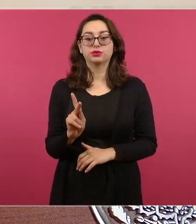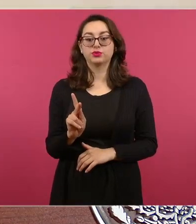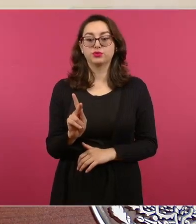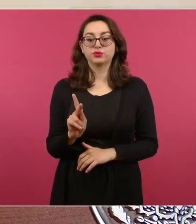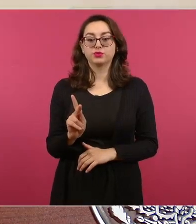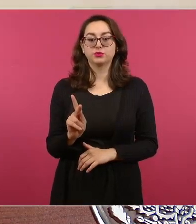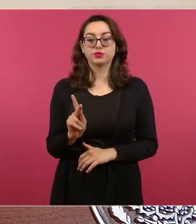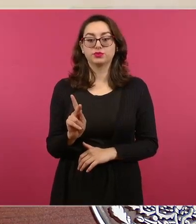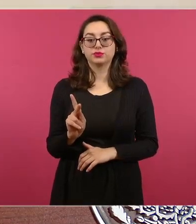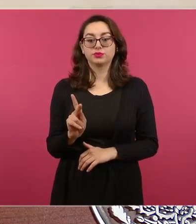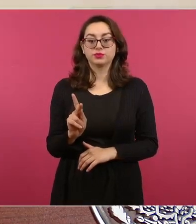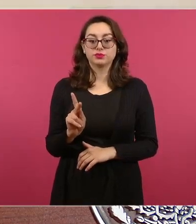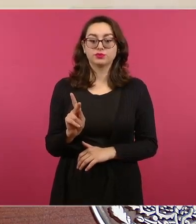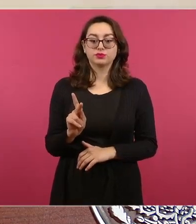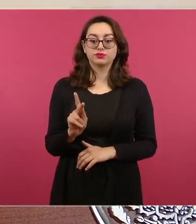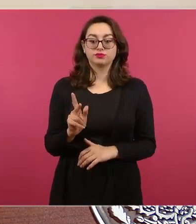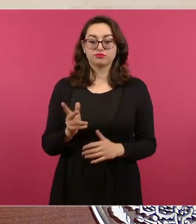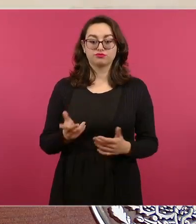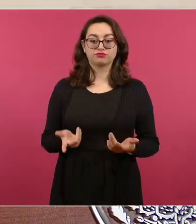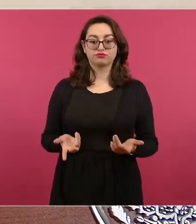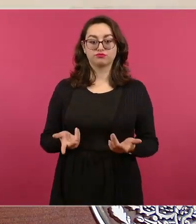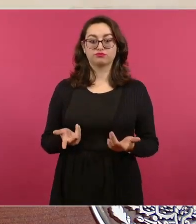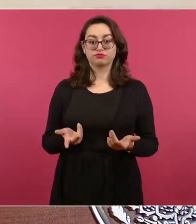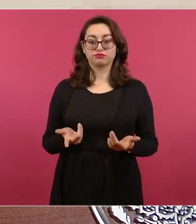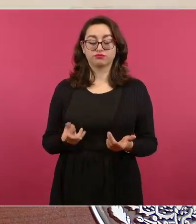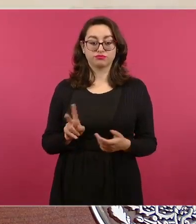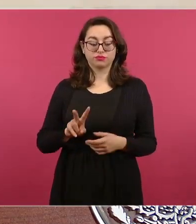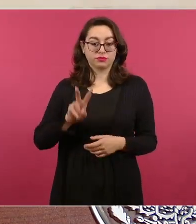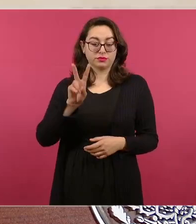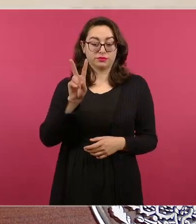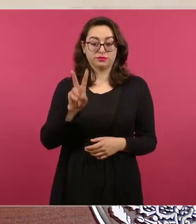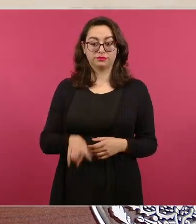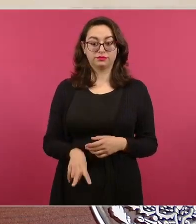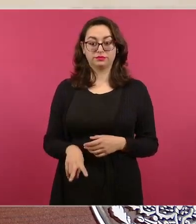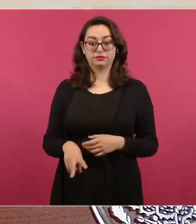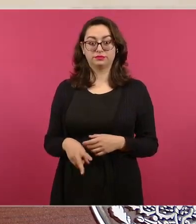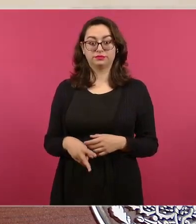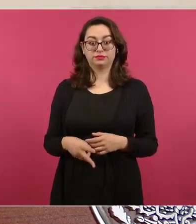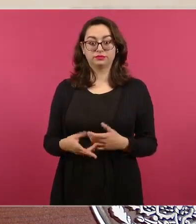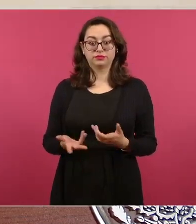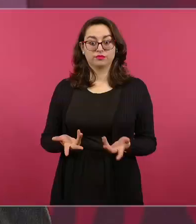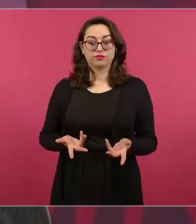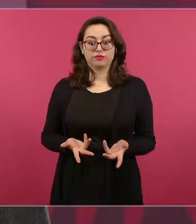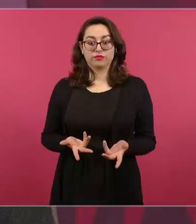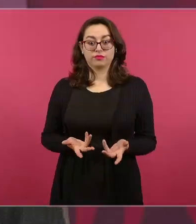ha sido todo un fenómeno, más que no se